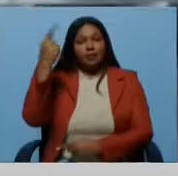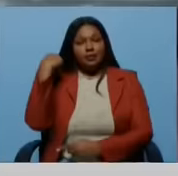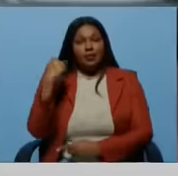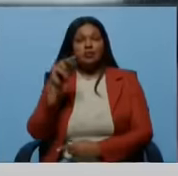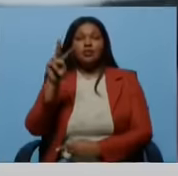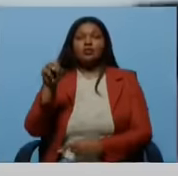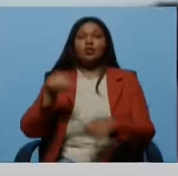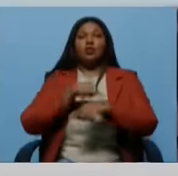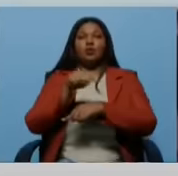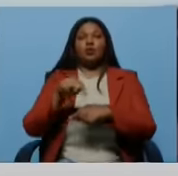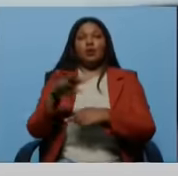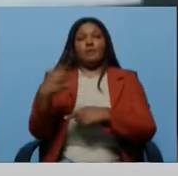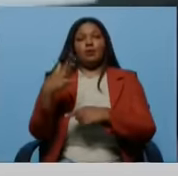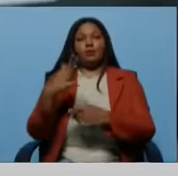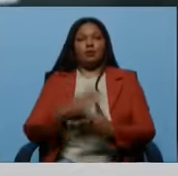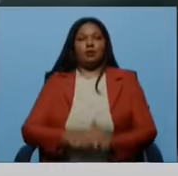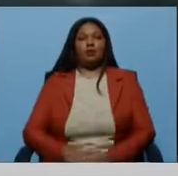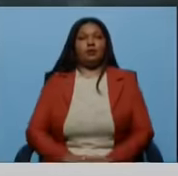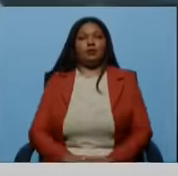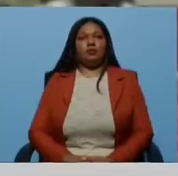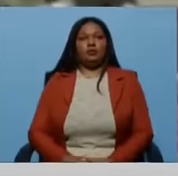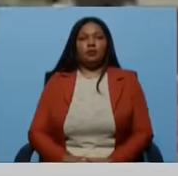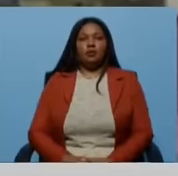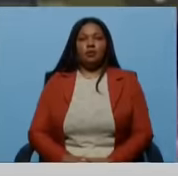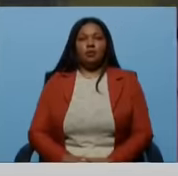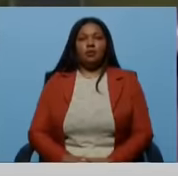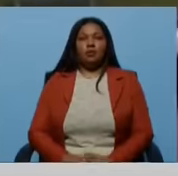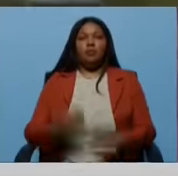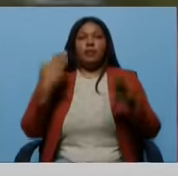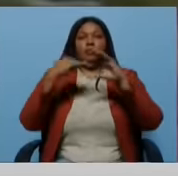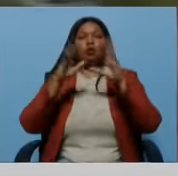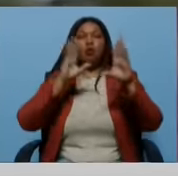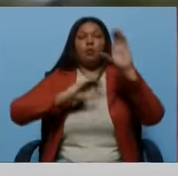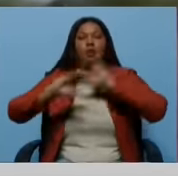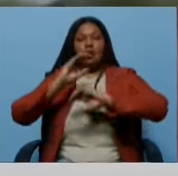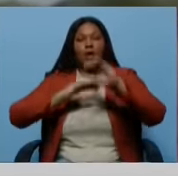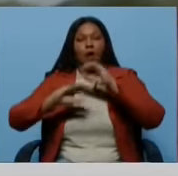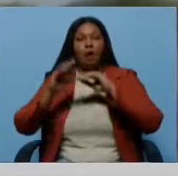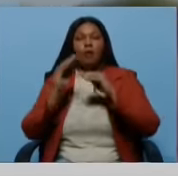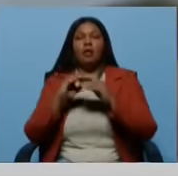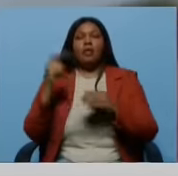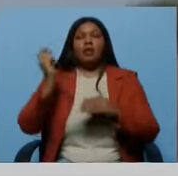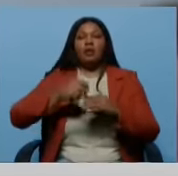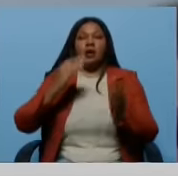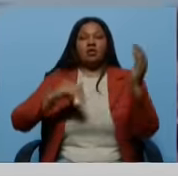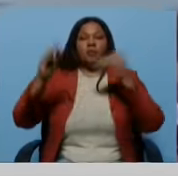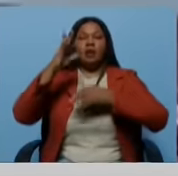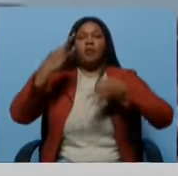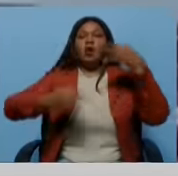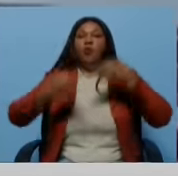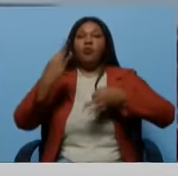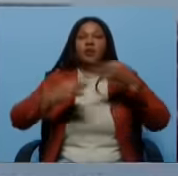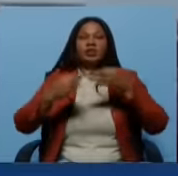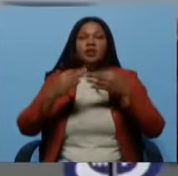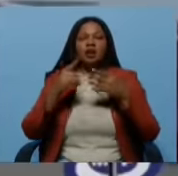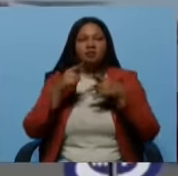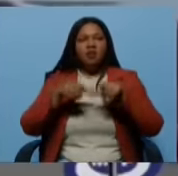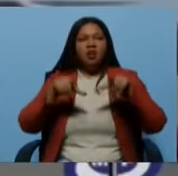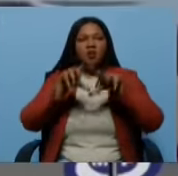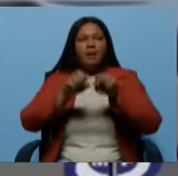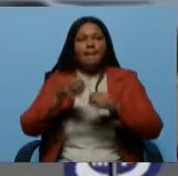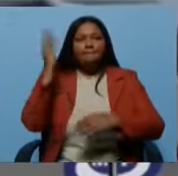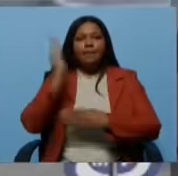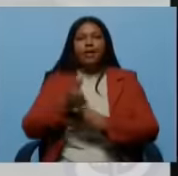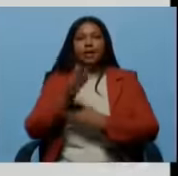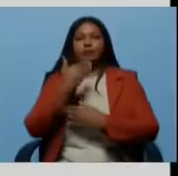hace 2 horas aproximadamente se ha emitido un comunicado del Tribunal Supremo de Justicia de la Sala de Casación Penal